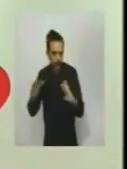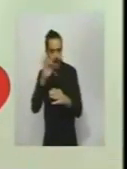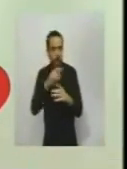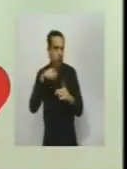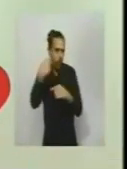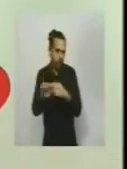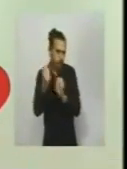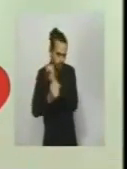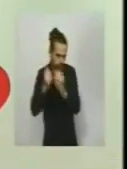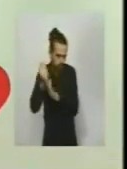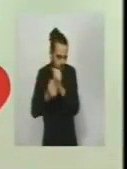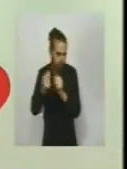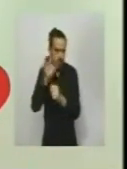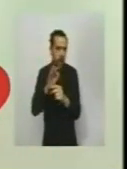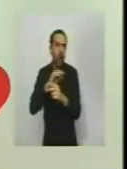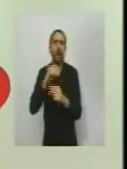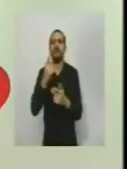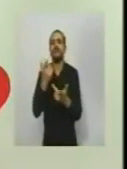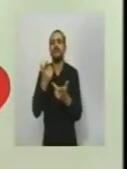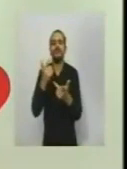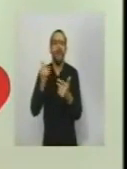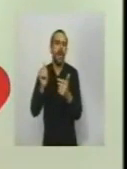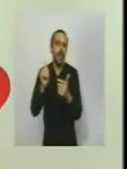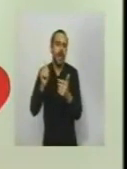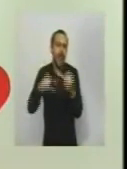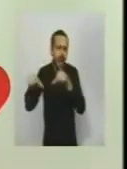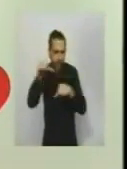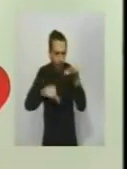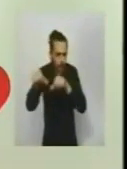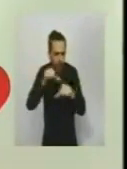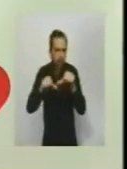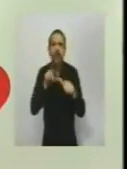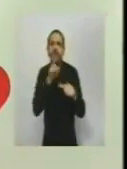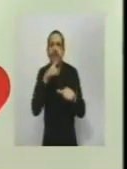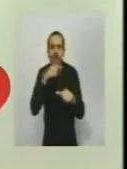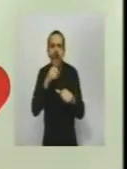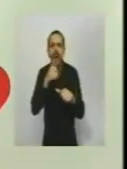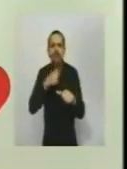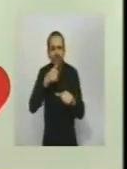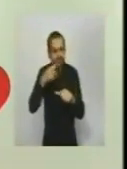mencionar. También se han emitido con